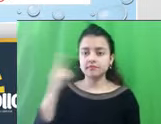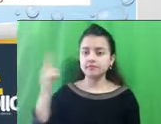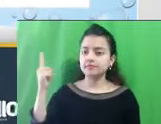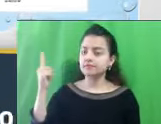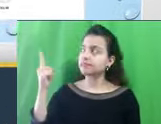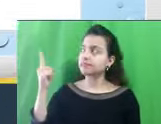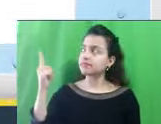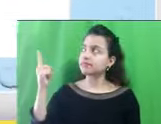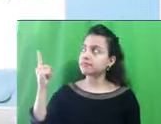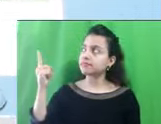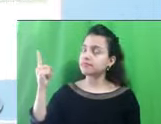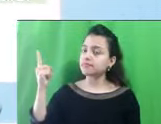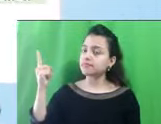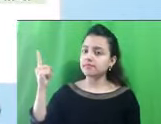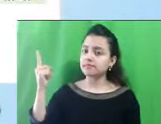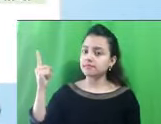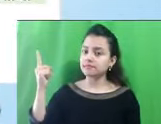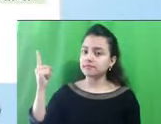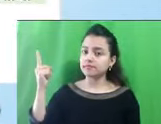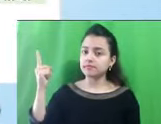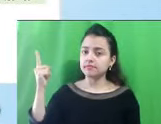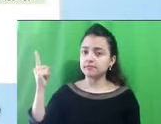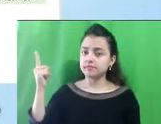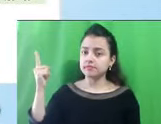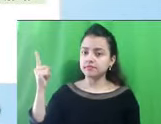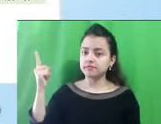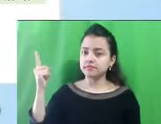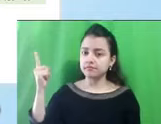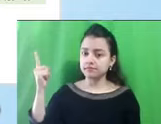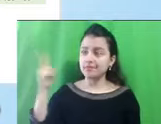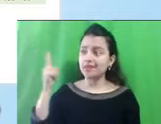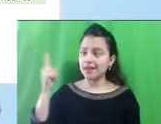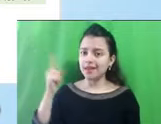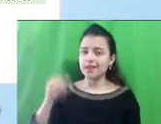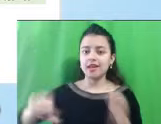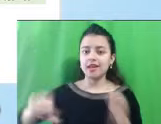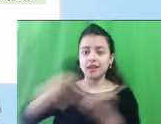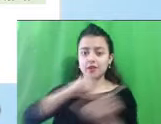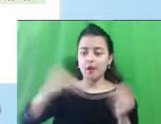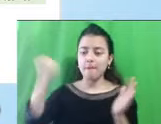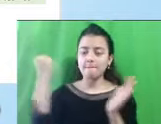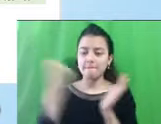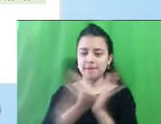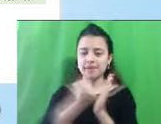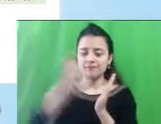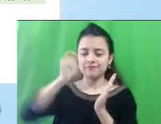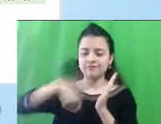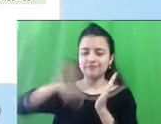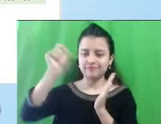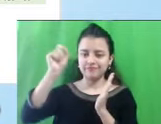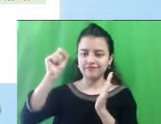anterior, y en esa visita de auditoría fuimos renovados nuevamente en Icontec, o sea, seguimos nosotros